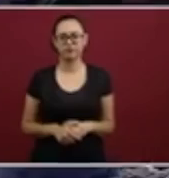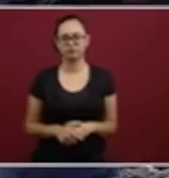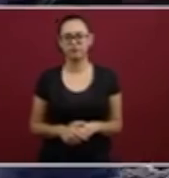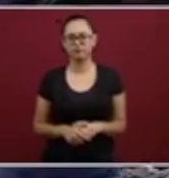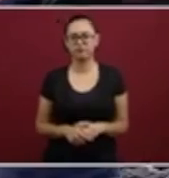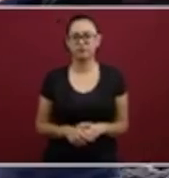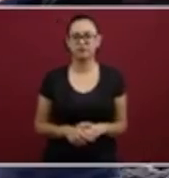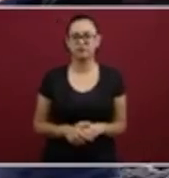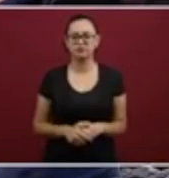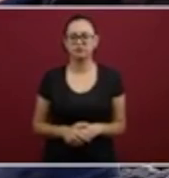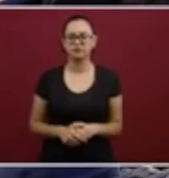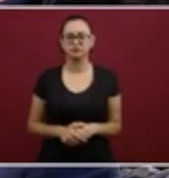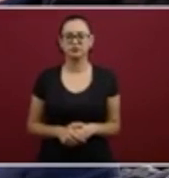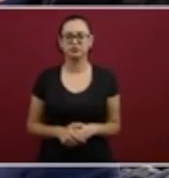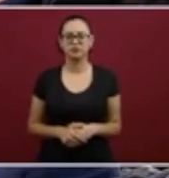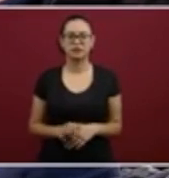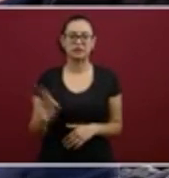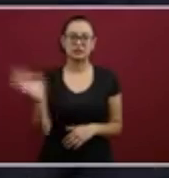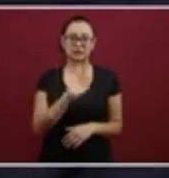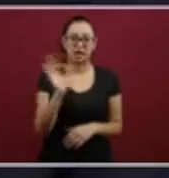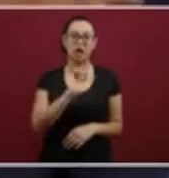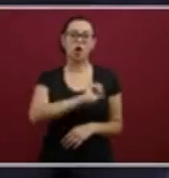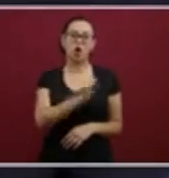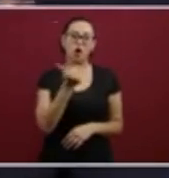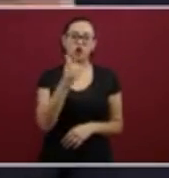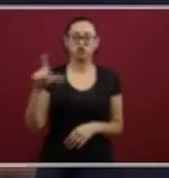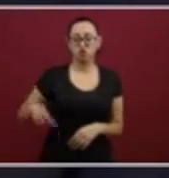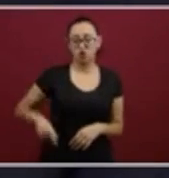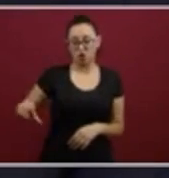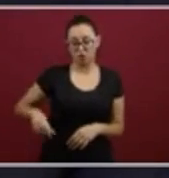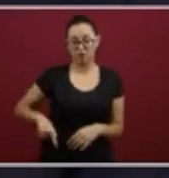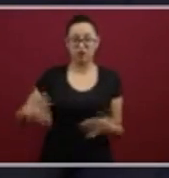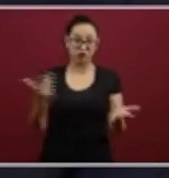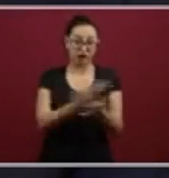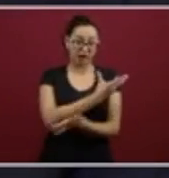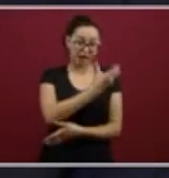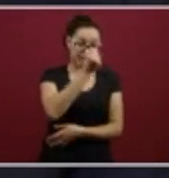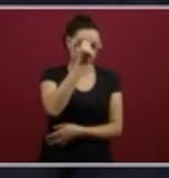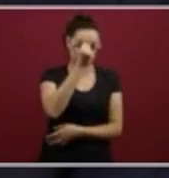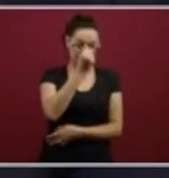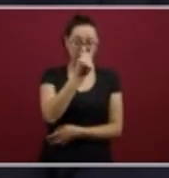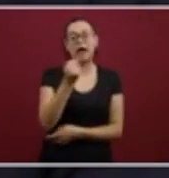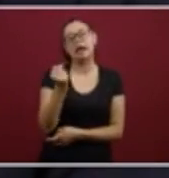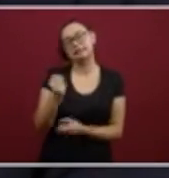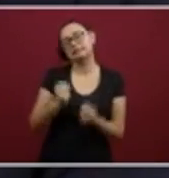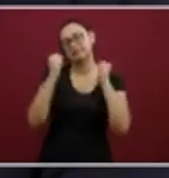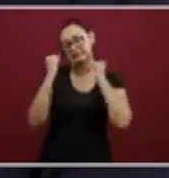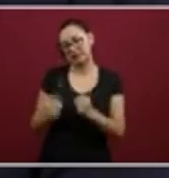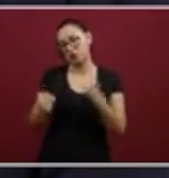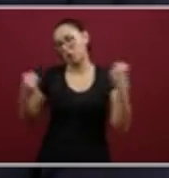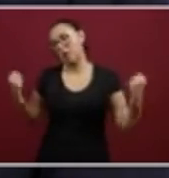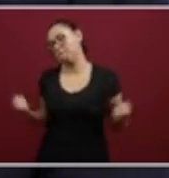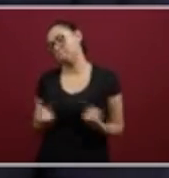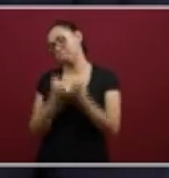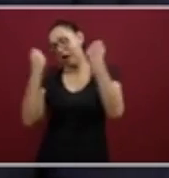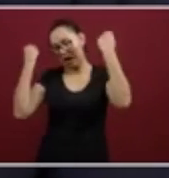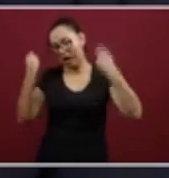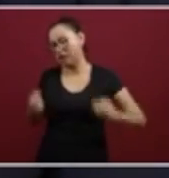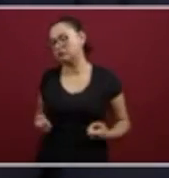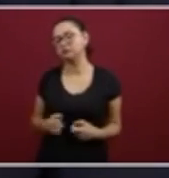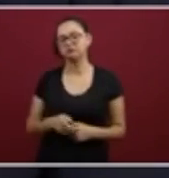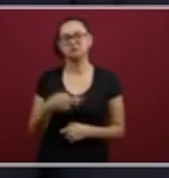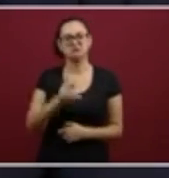otros, pues entonces sí habría diferencias. ¿Pero qué fue lo que planteamos nosotros y qué es lo que